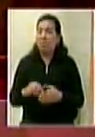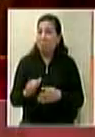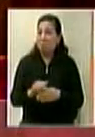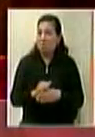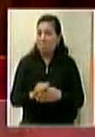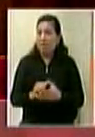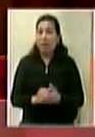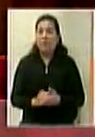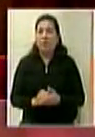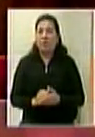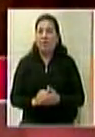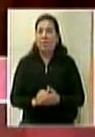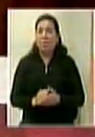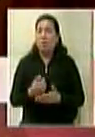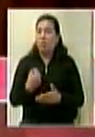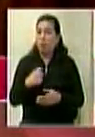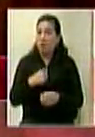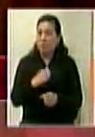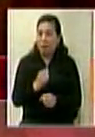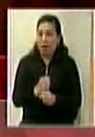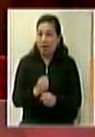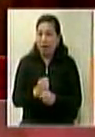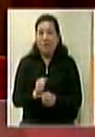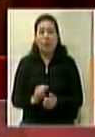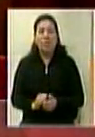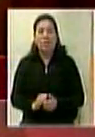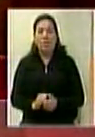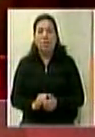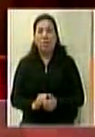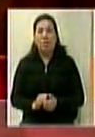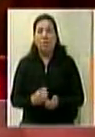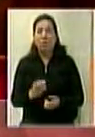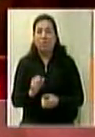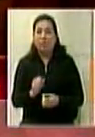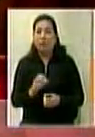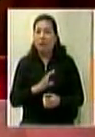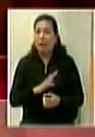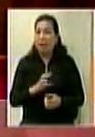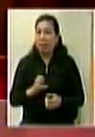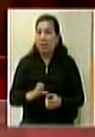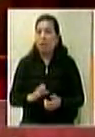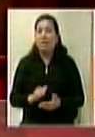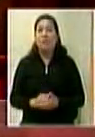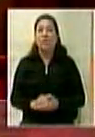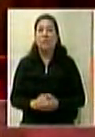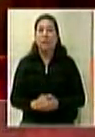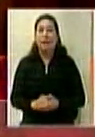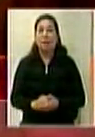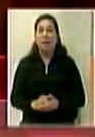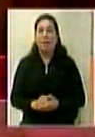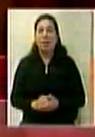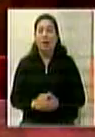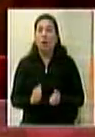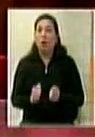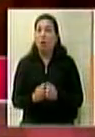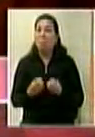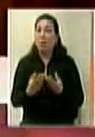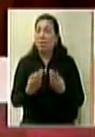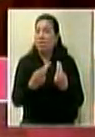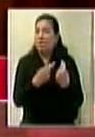práctica, en nuestro trabajo como servidores del Estado, con